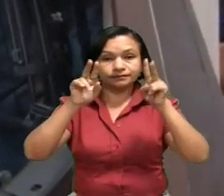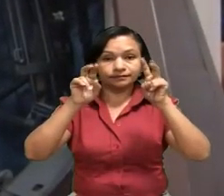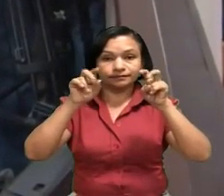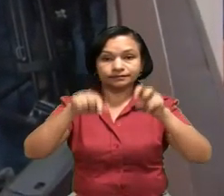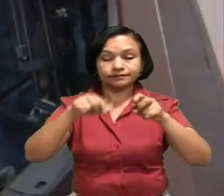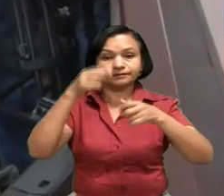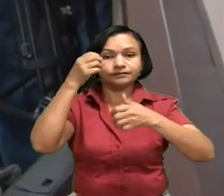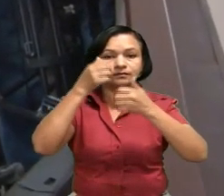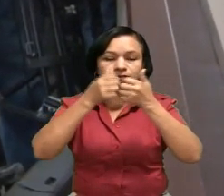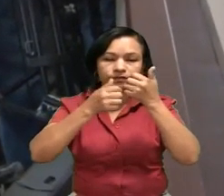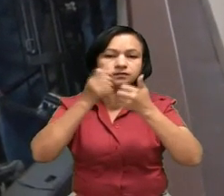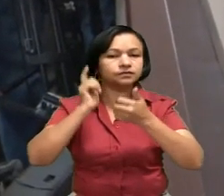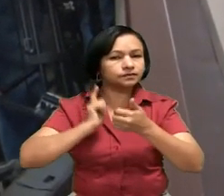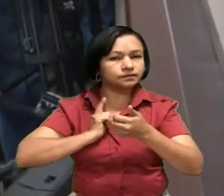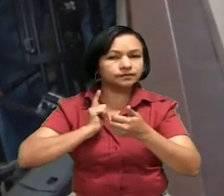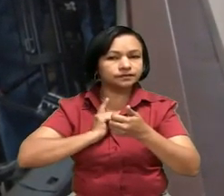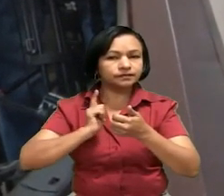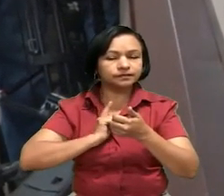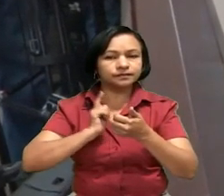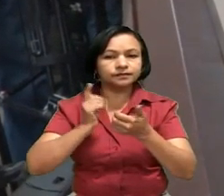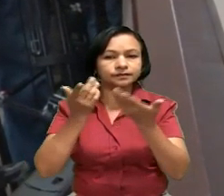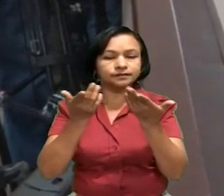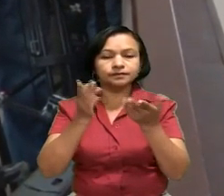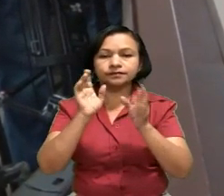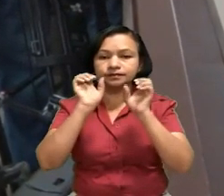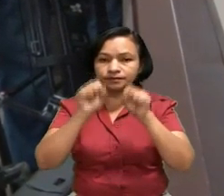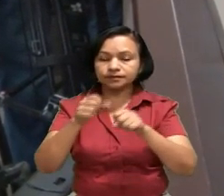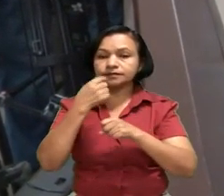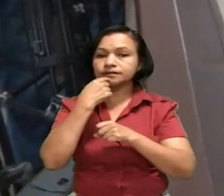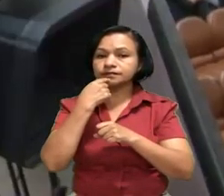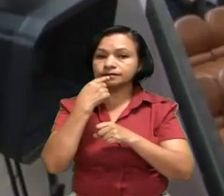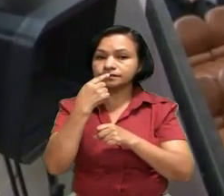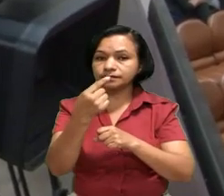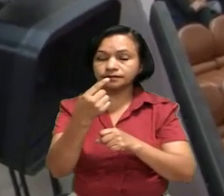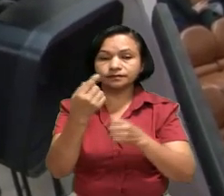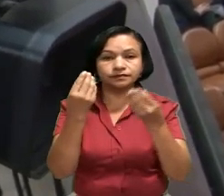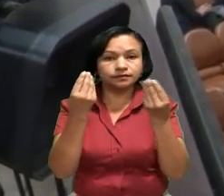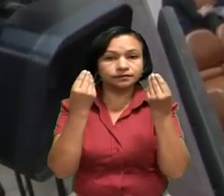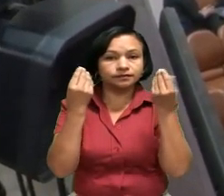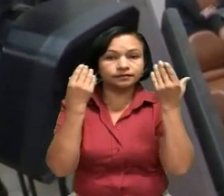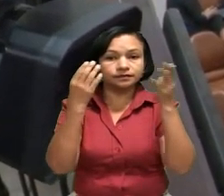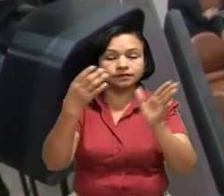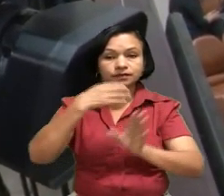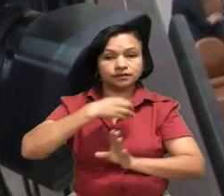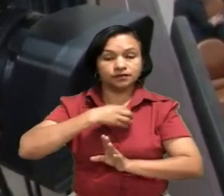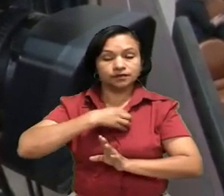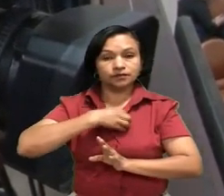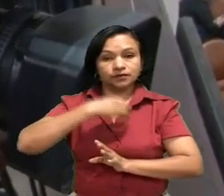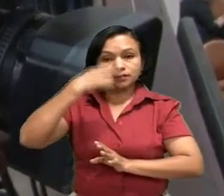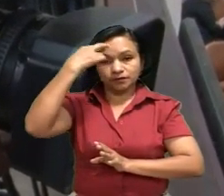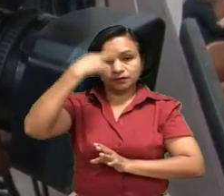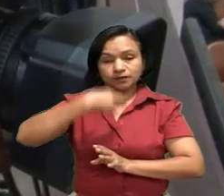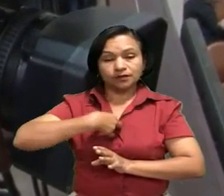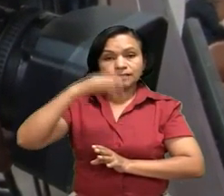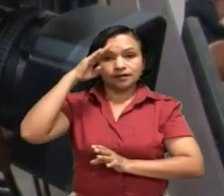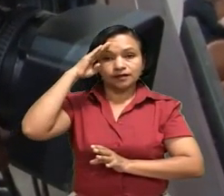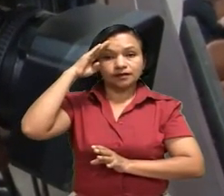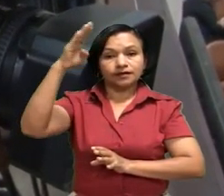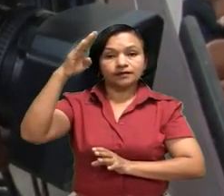ese problema tienen que ver mucho también los dueños de medios de comunicación